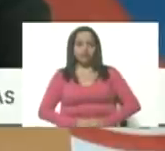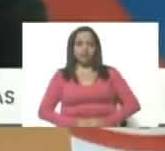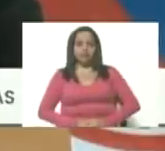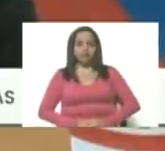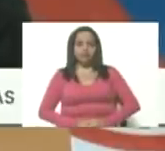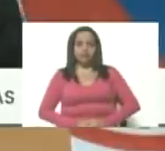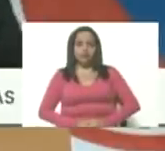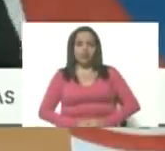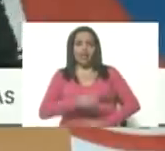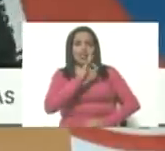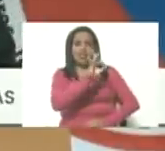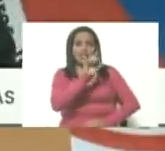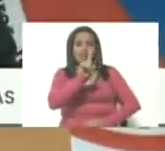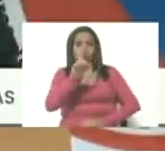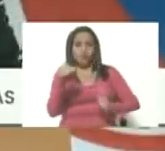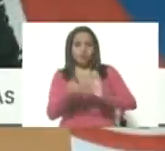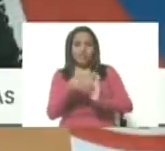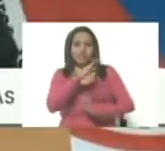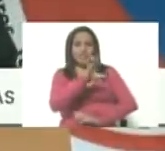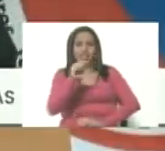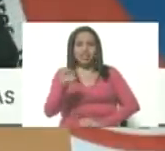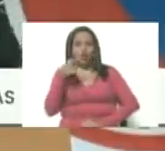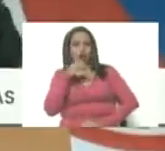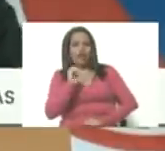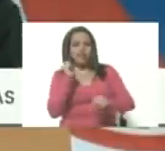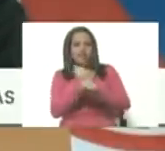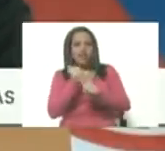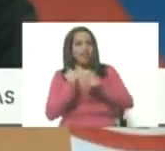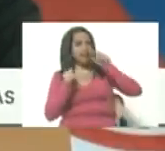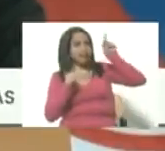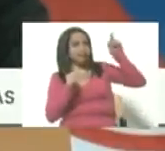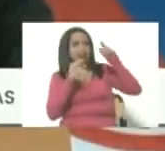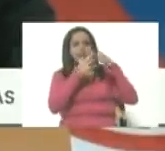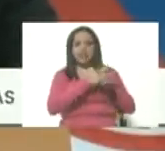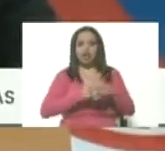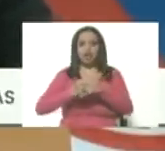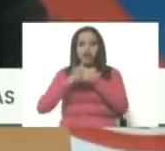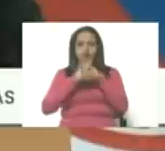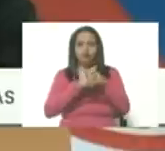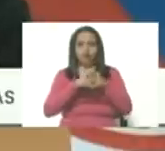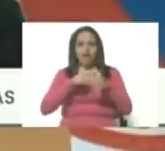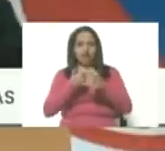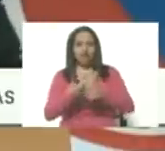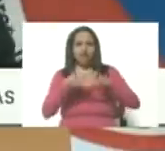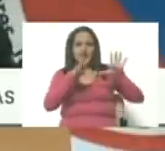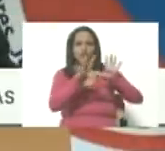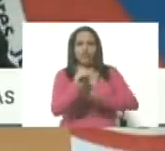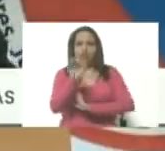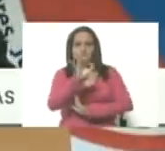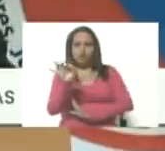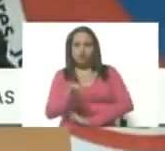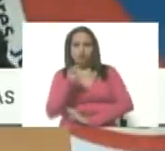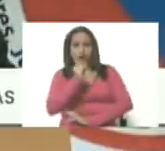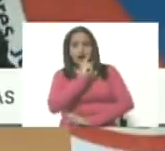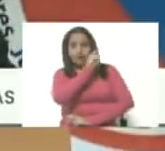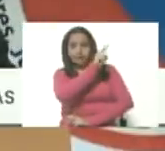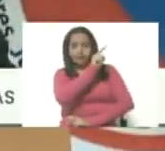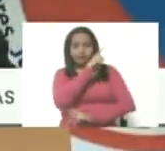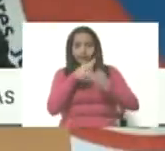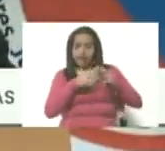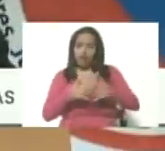Bueno, 31.500 estaban operando en los Estados Unidos, es decir, el 90%.